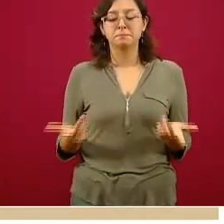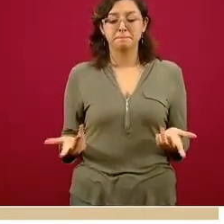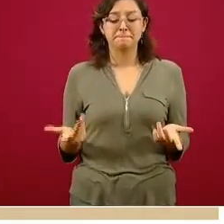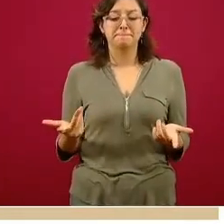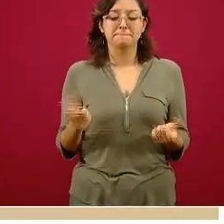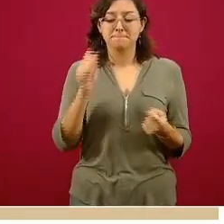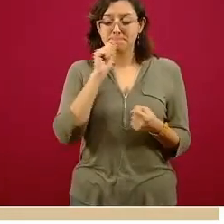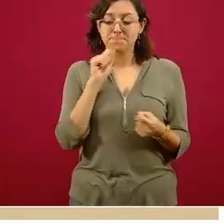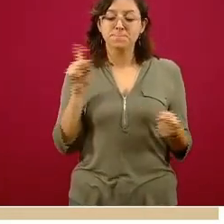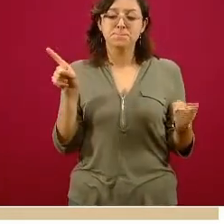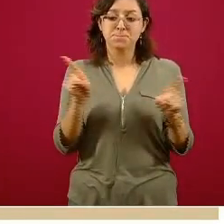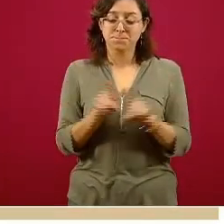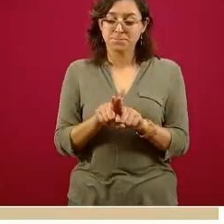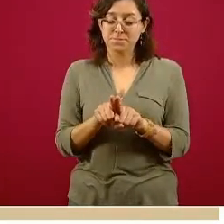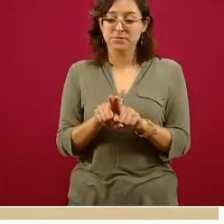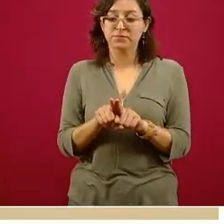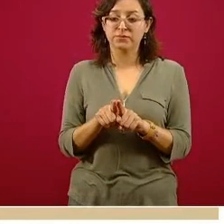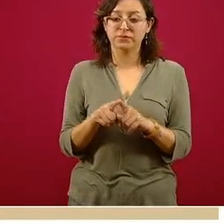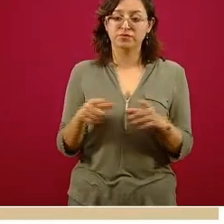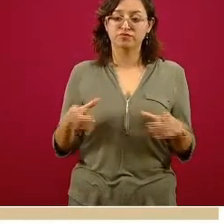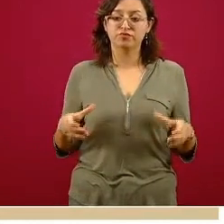veíamos en láminas previas